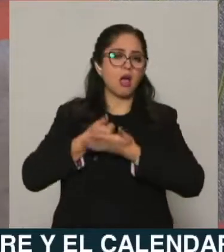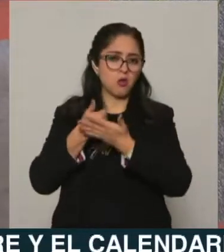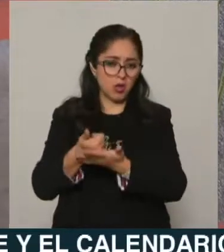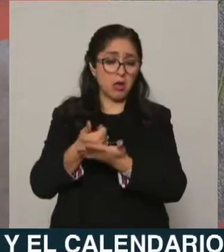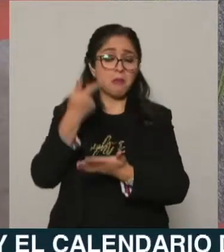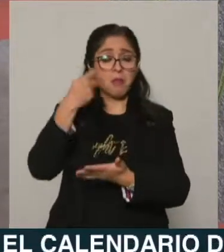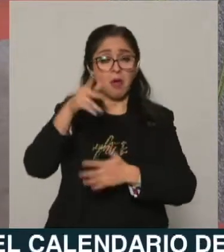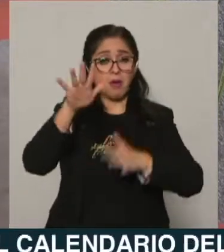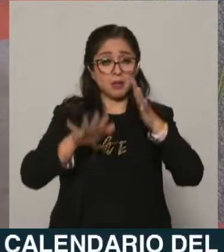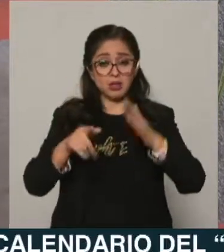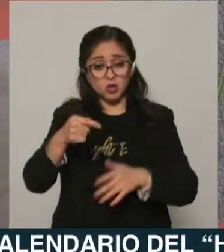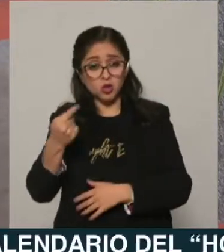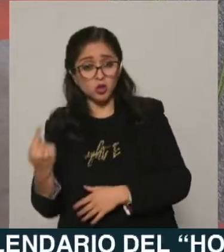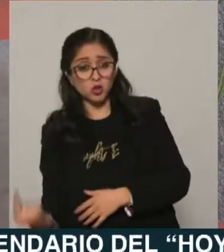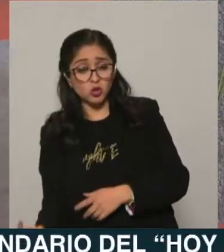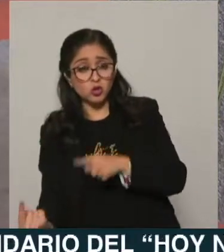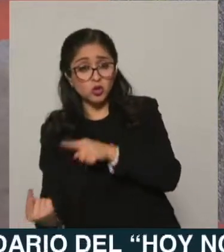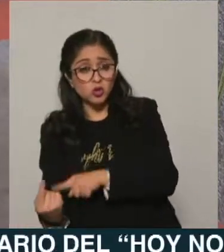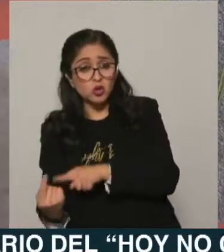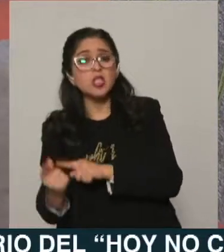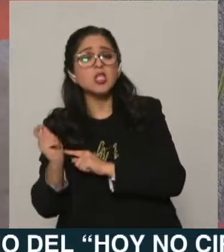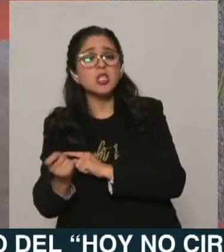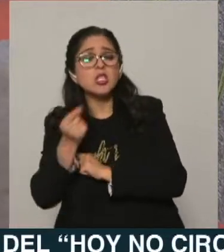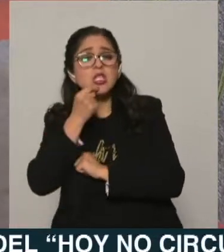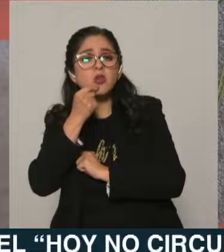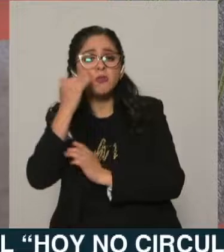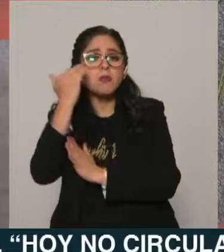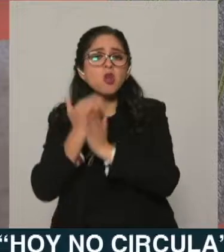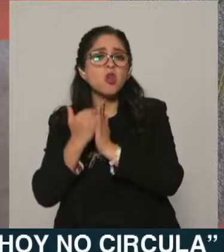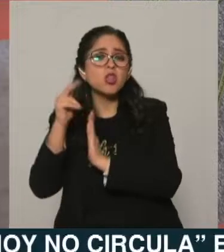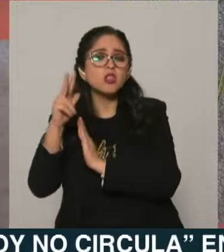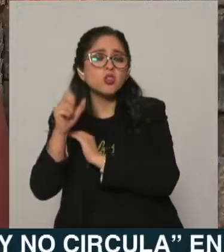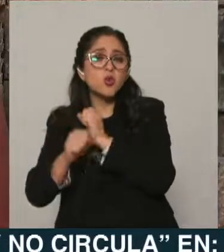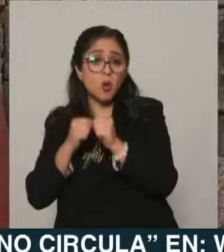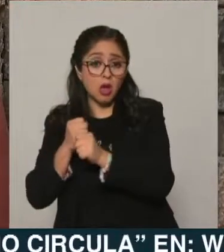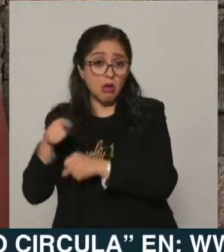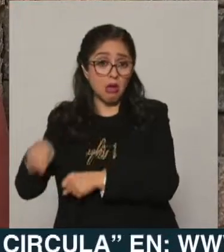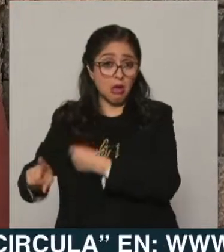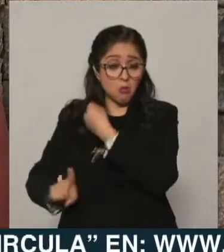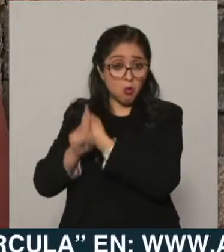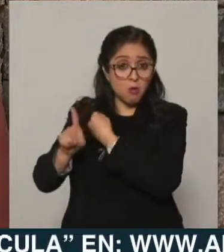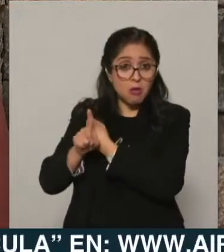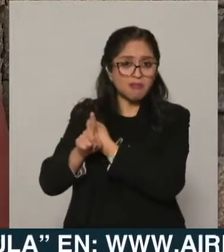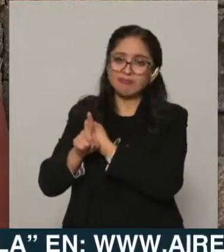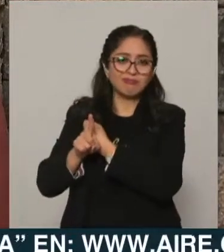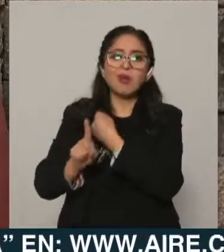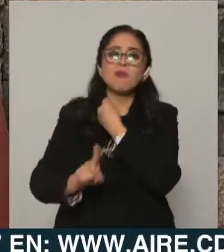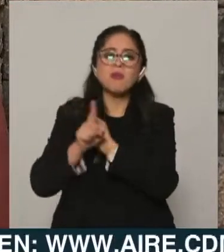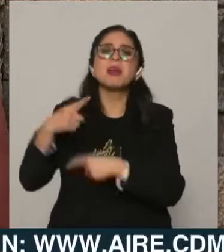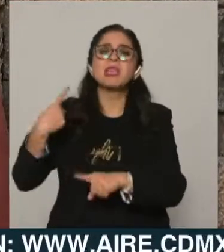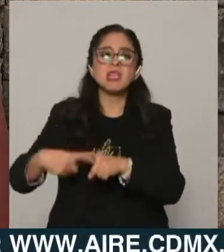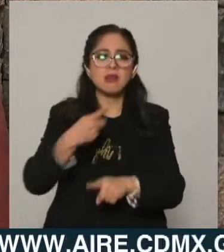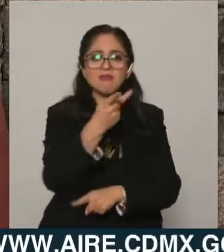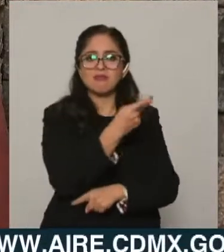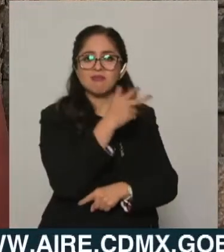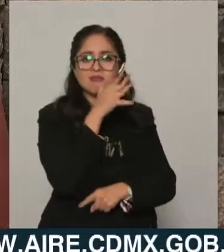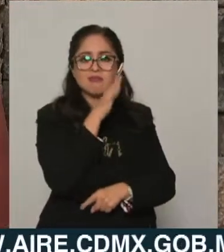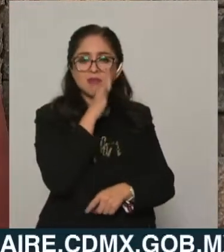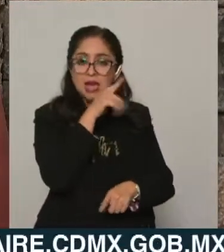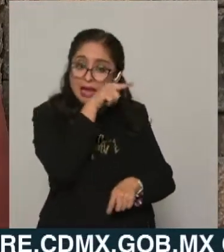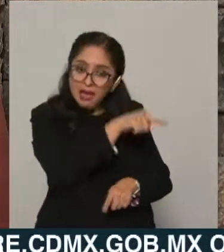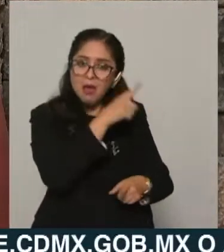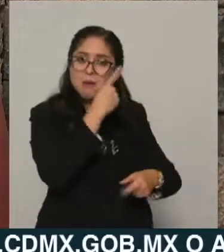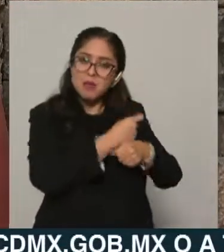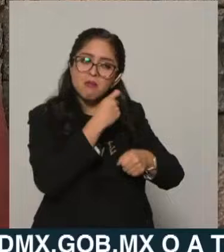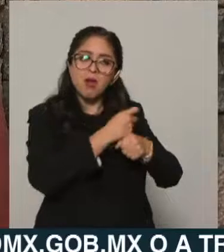casos hay que trabajar más con los papás que con el mismo niño. Sería un problema más de cómo los papás están llevando esta situación. Oye, Fernando, ¿y qué pasa con el lado opuesto